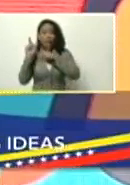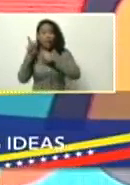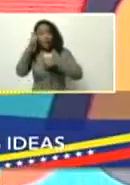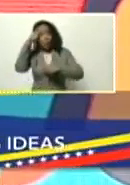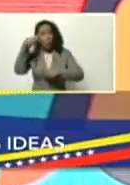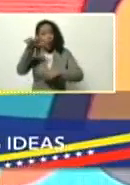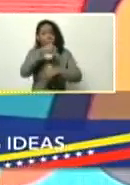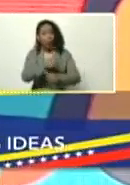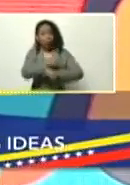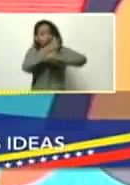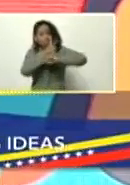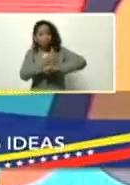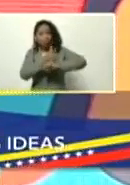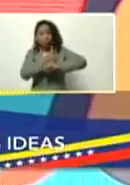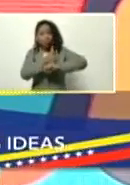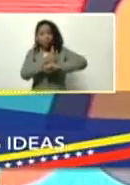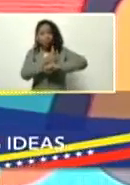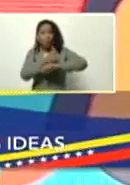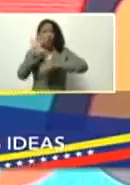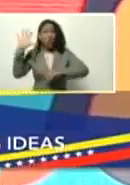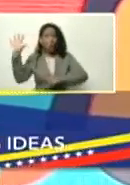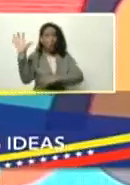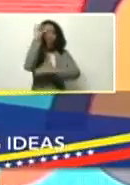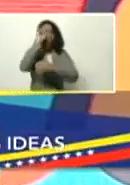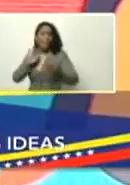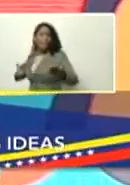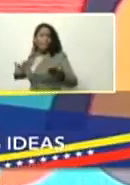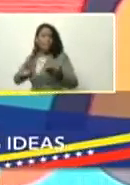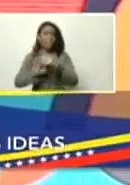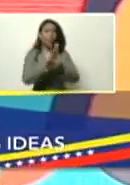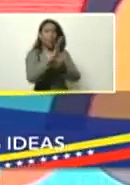armas logró expulsar